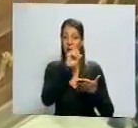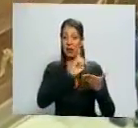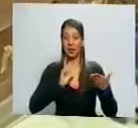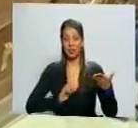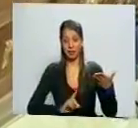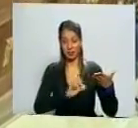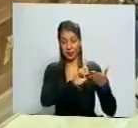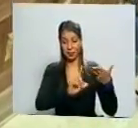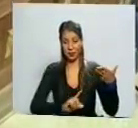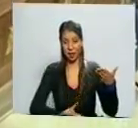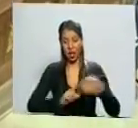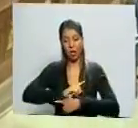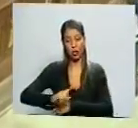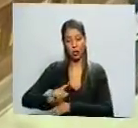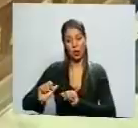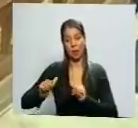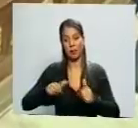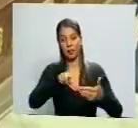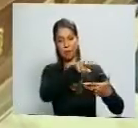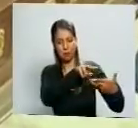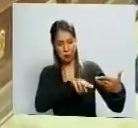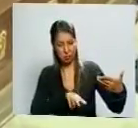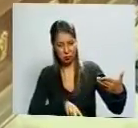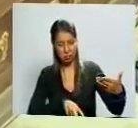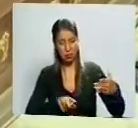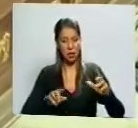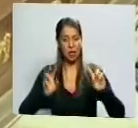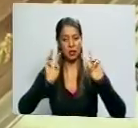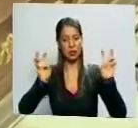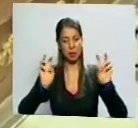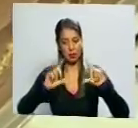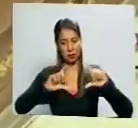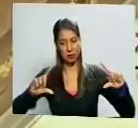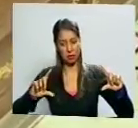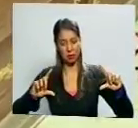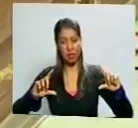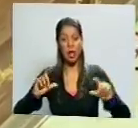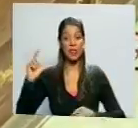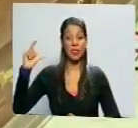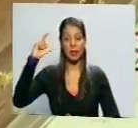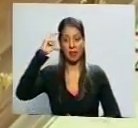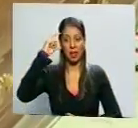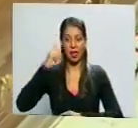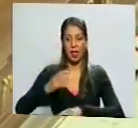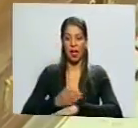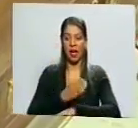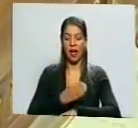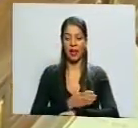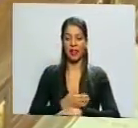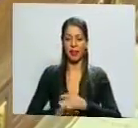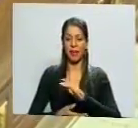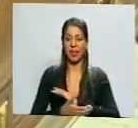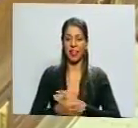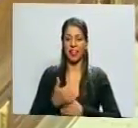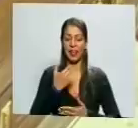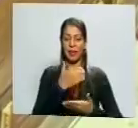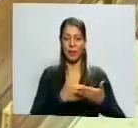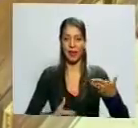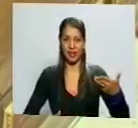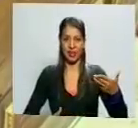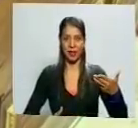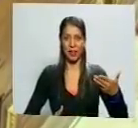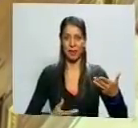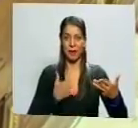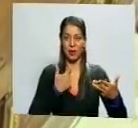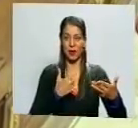la presidenta ordenó al secretario dar lectura al acta de la sesión ordinaria del día jueves 28 de diciembre,